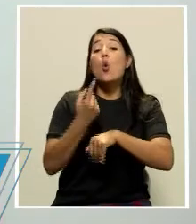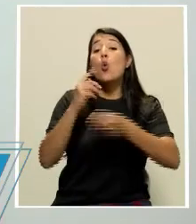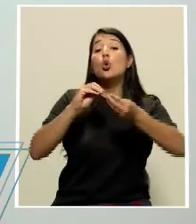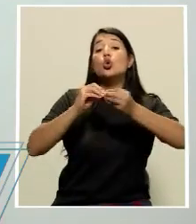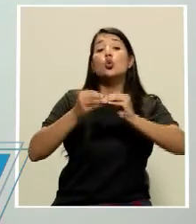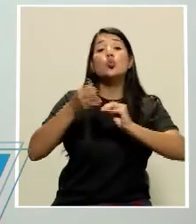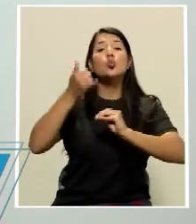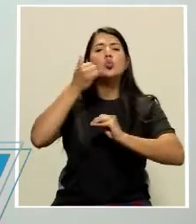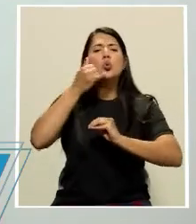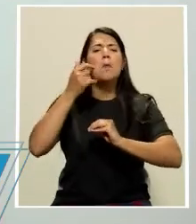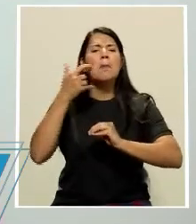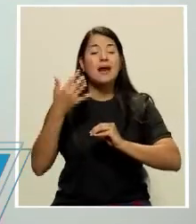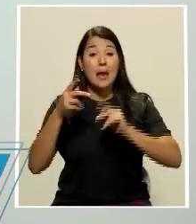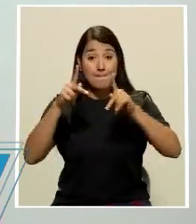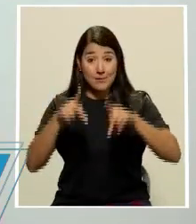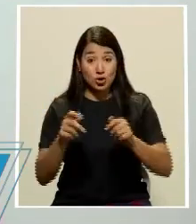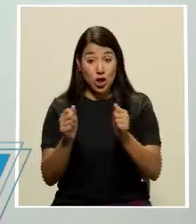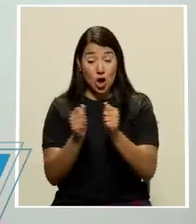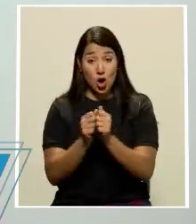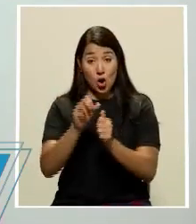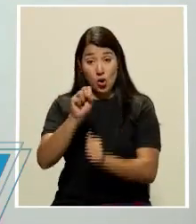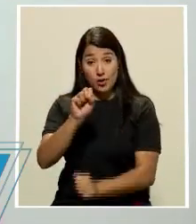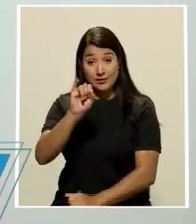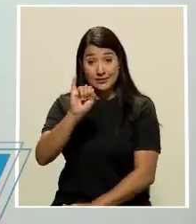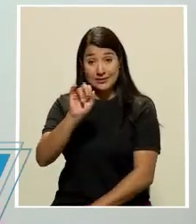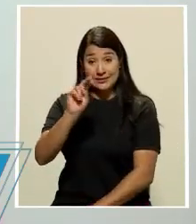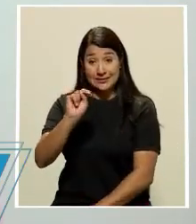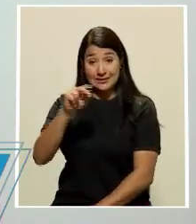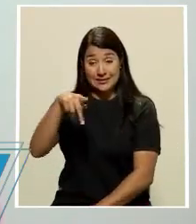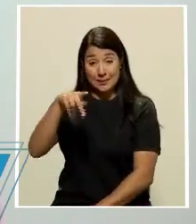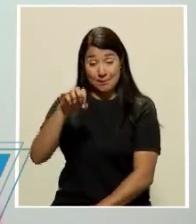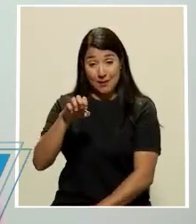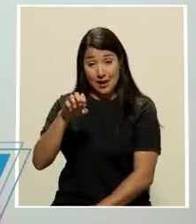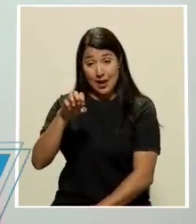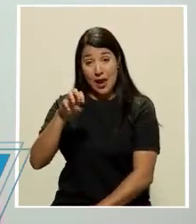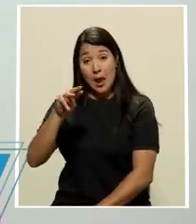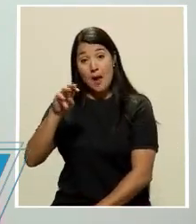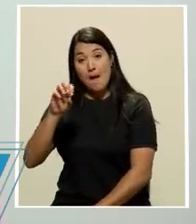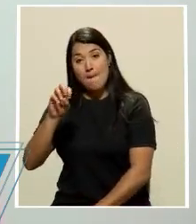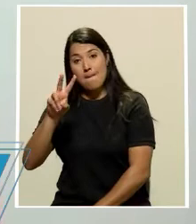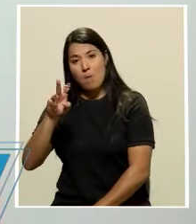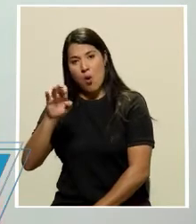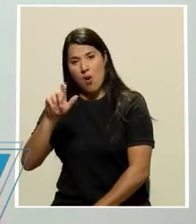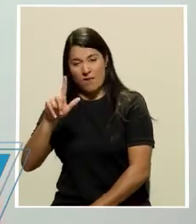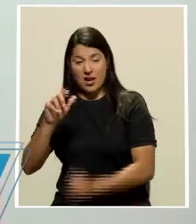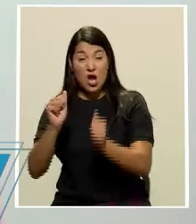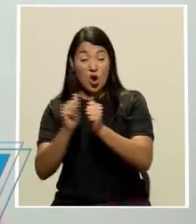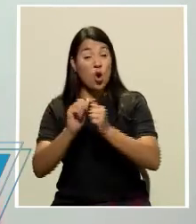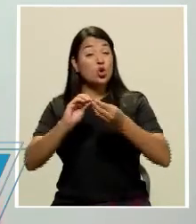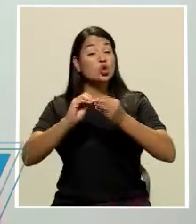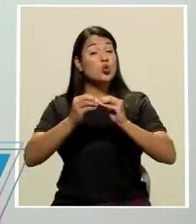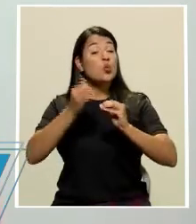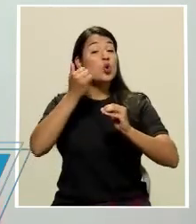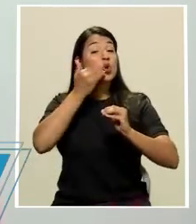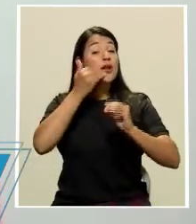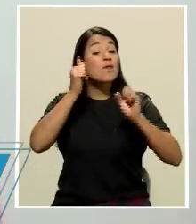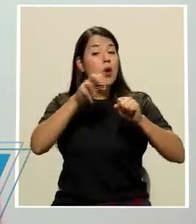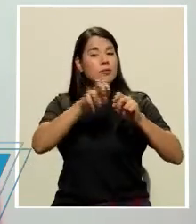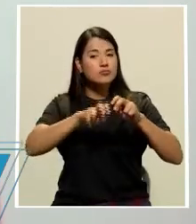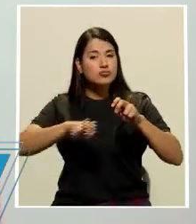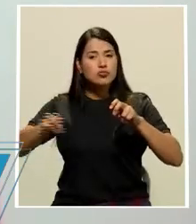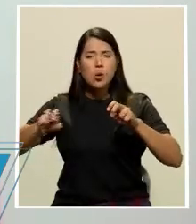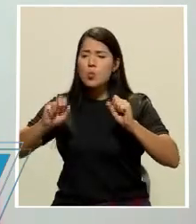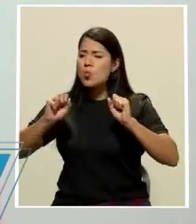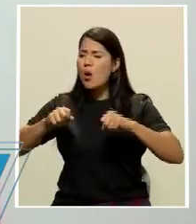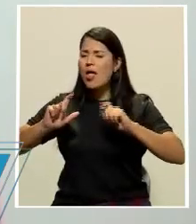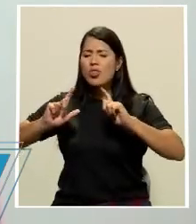que las personas por medio de Simpe Móvil, que es una forma muy rápida de hacerlo y además muy transparente, puedan donar lo